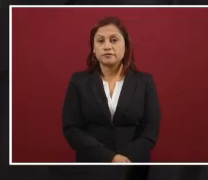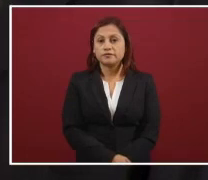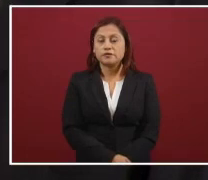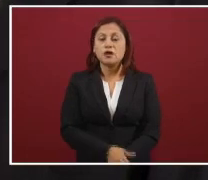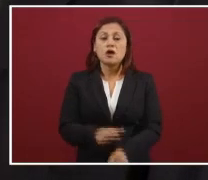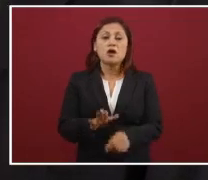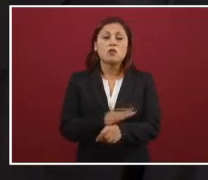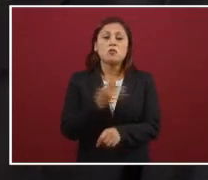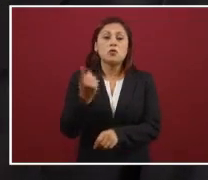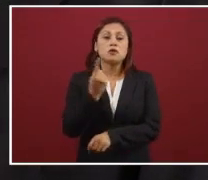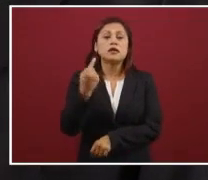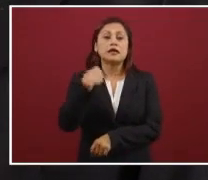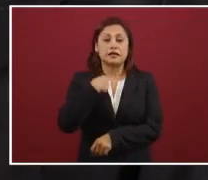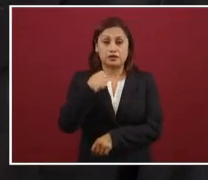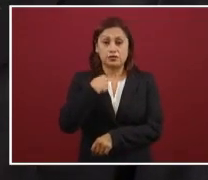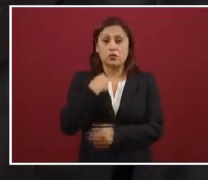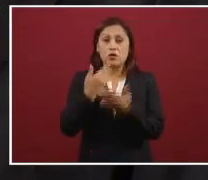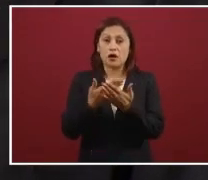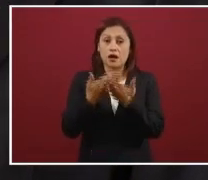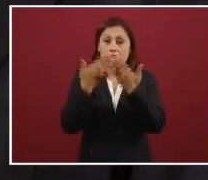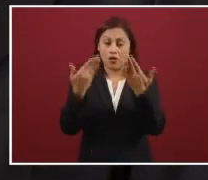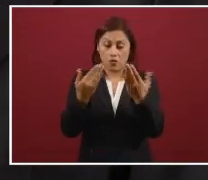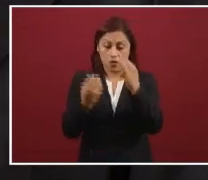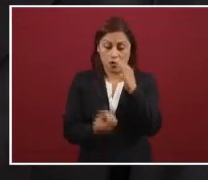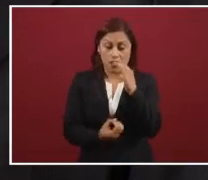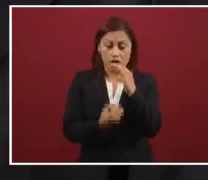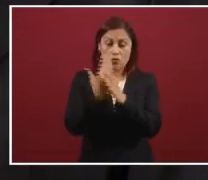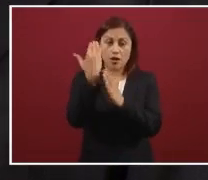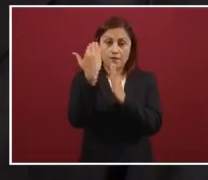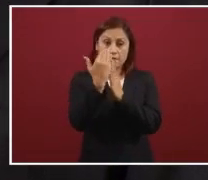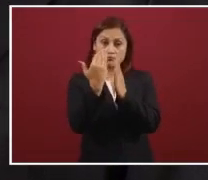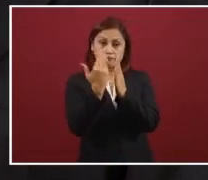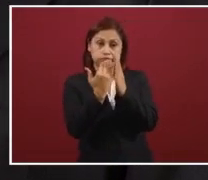una nueva política económica.